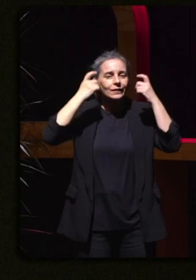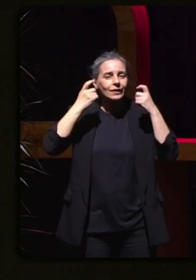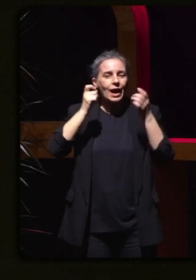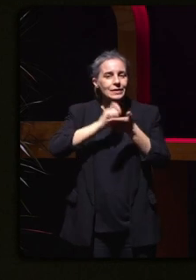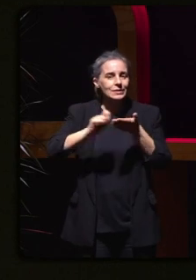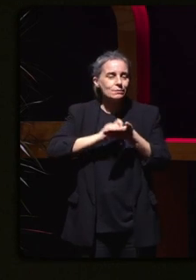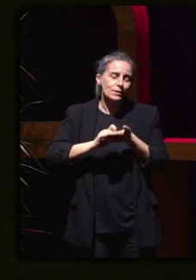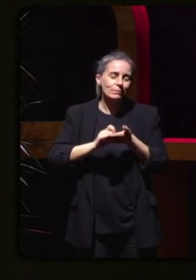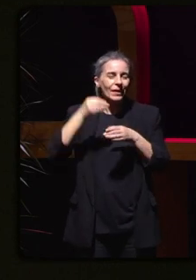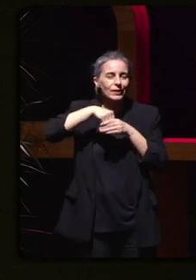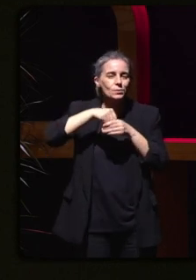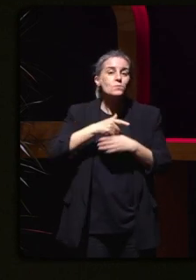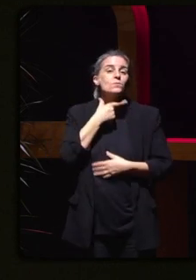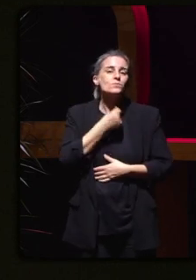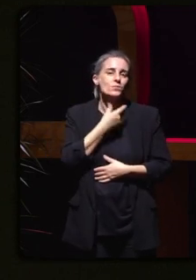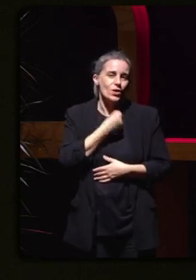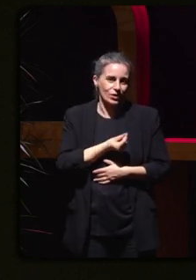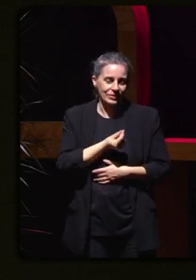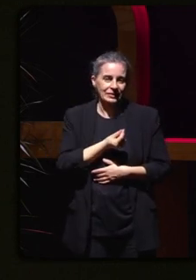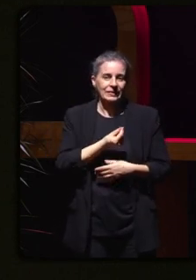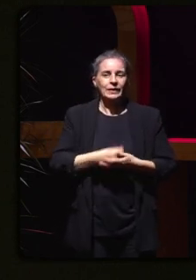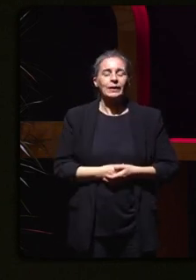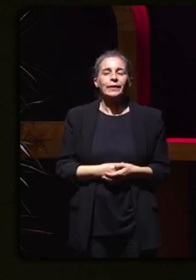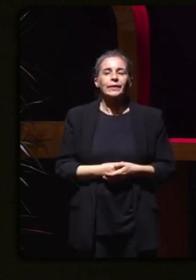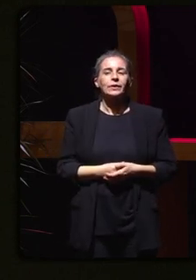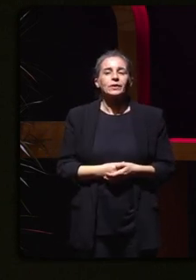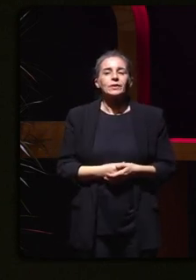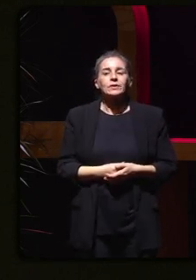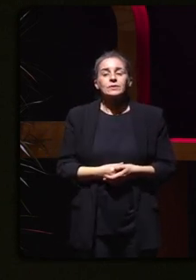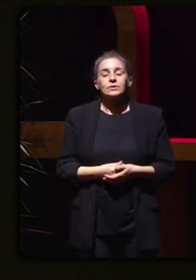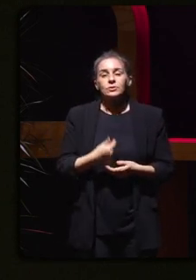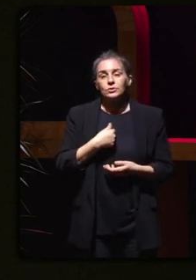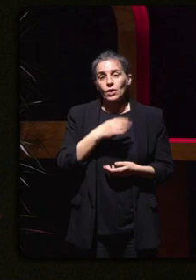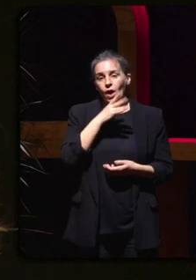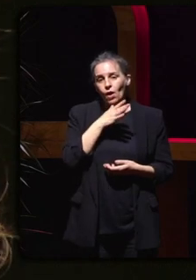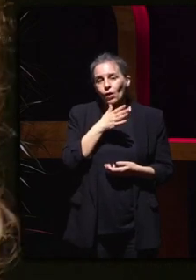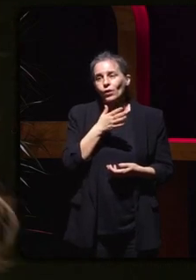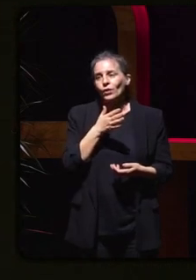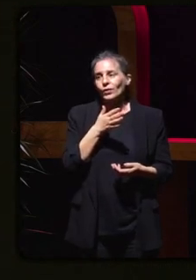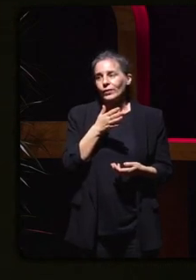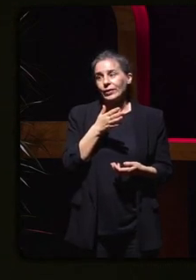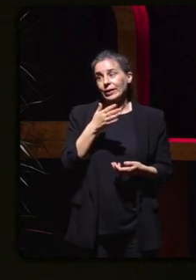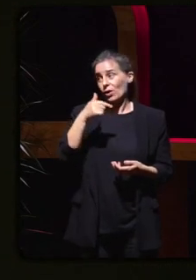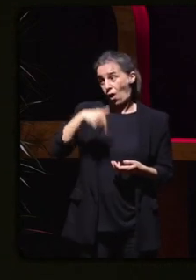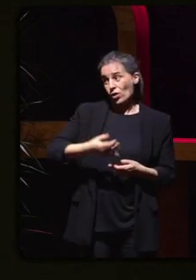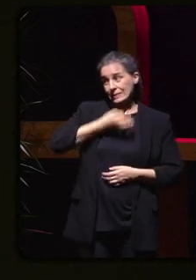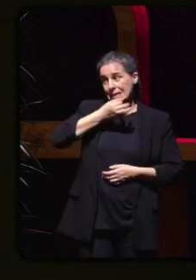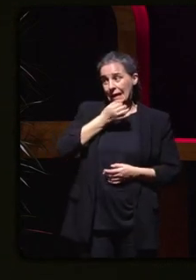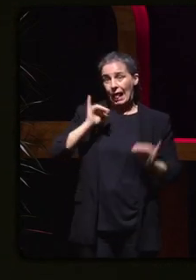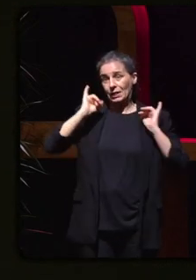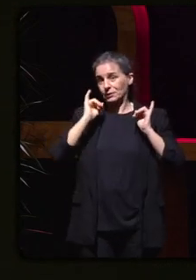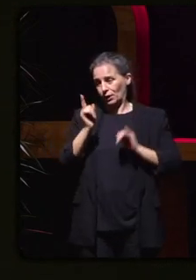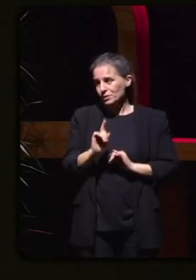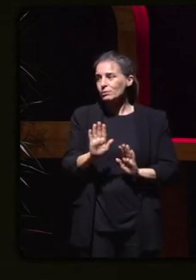escribir desde el humor yo no a pesar de que creo que ahora no está especialmente divertida creo que